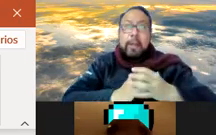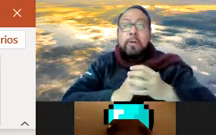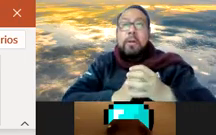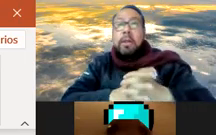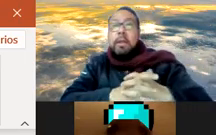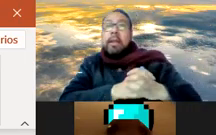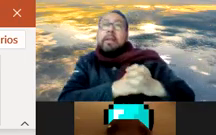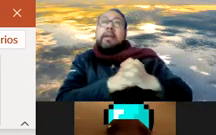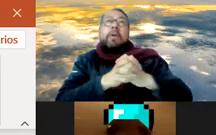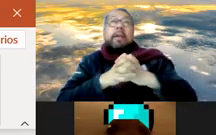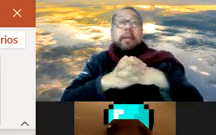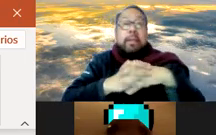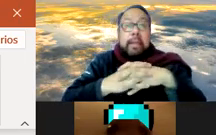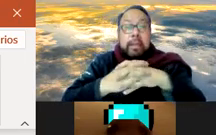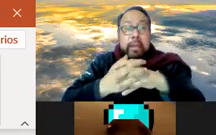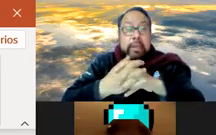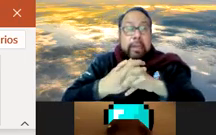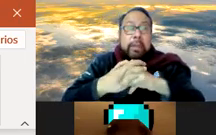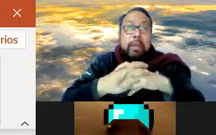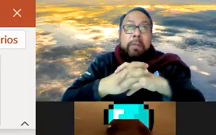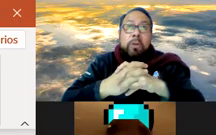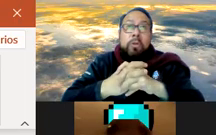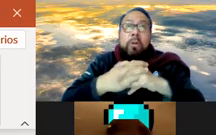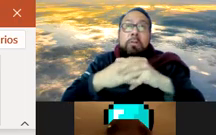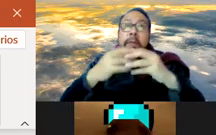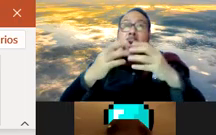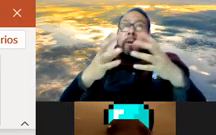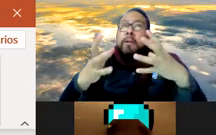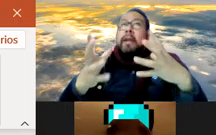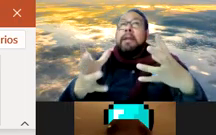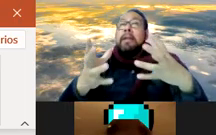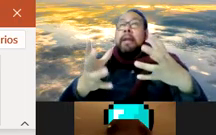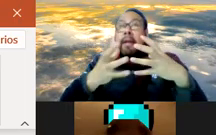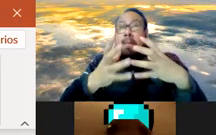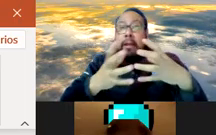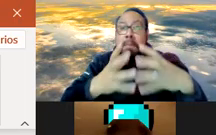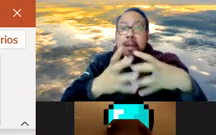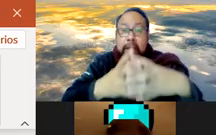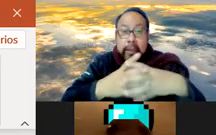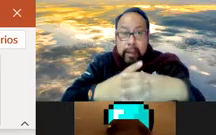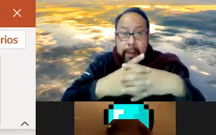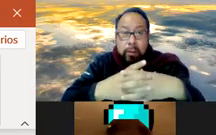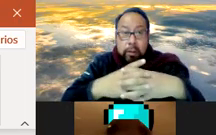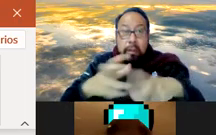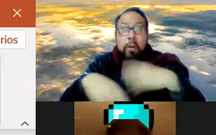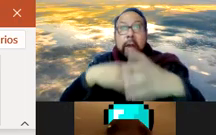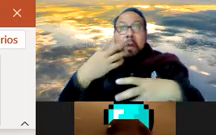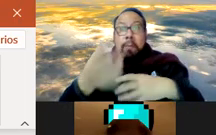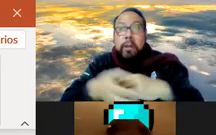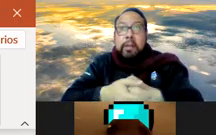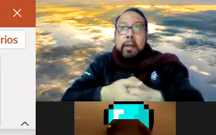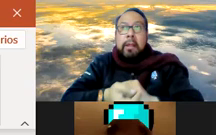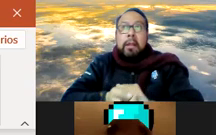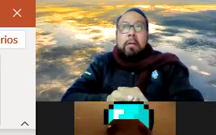semestre pasado? Que les decía yo que se estila entre 15 a 20 minutos, pero luego también va a depender del evento, si es que hay